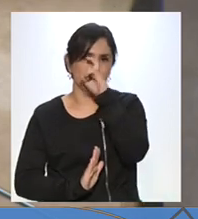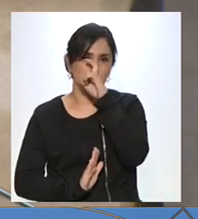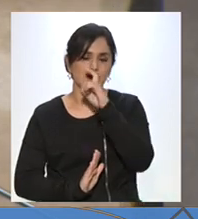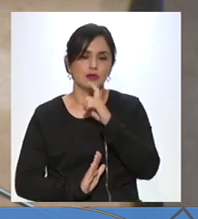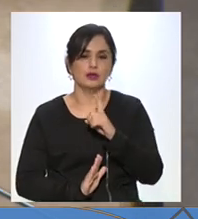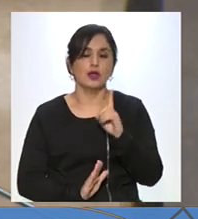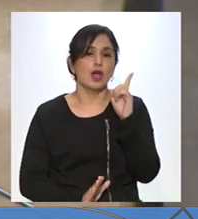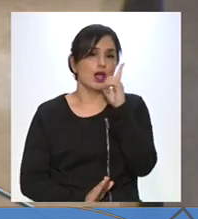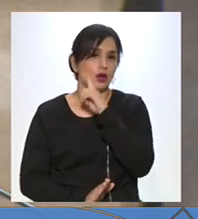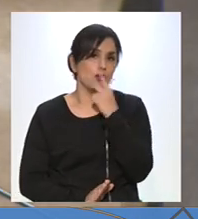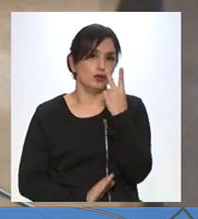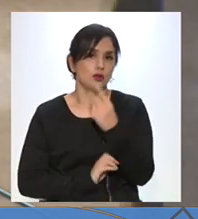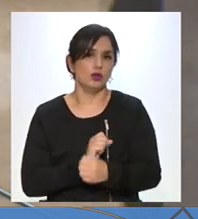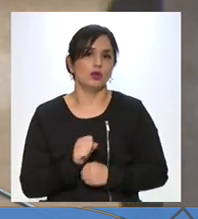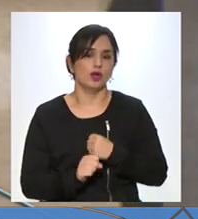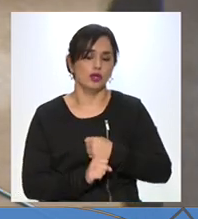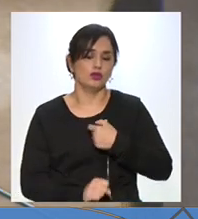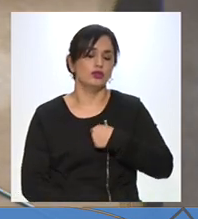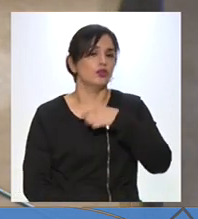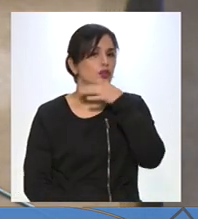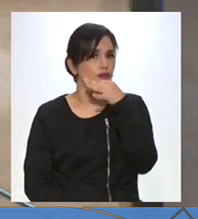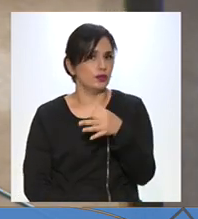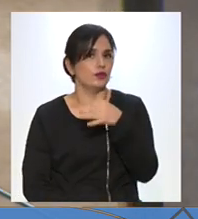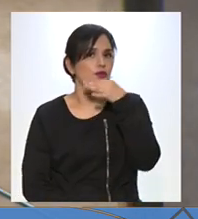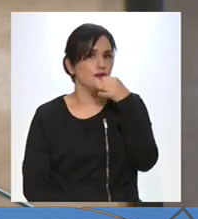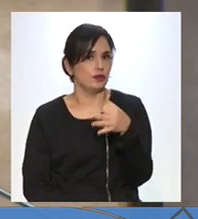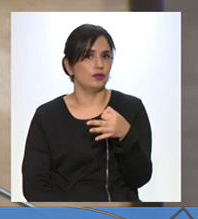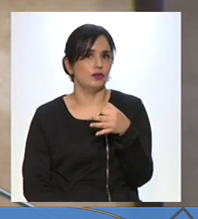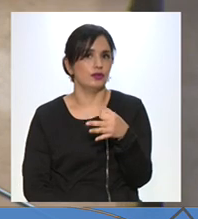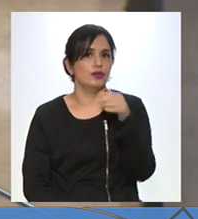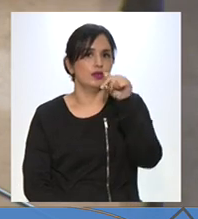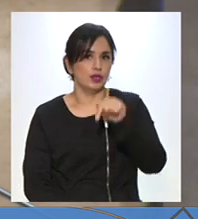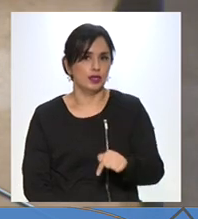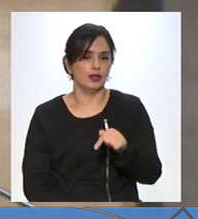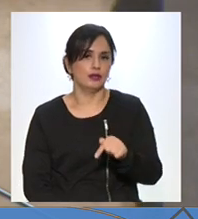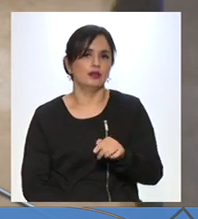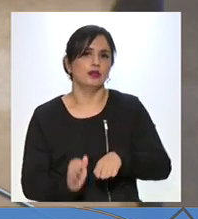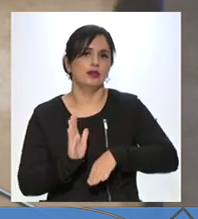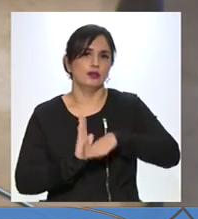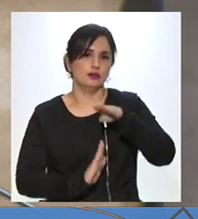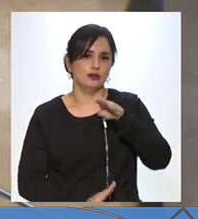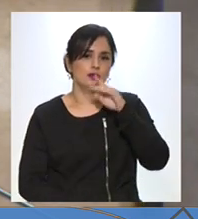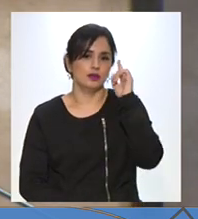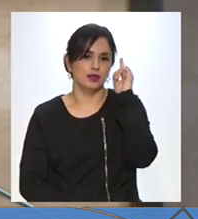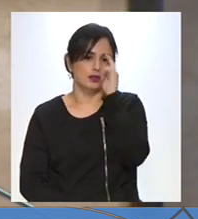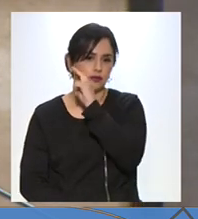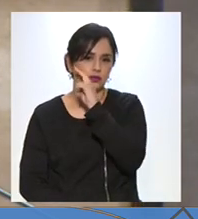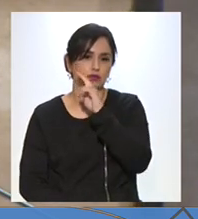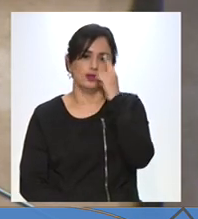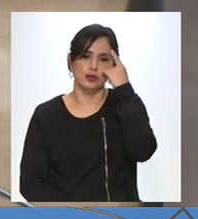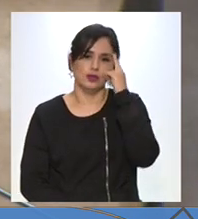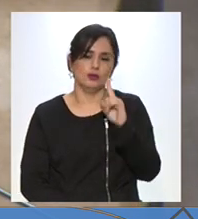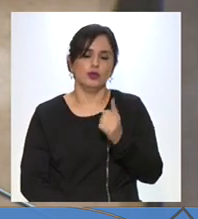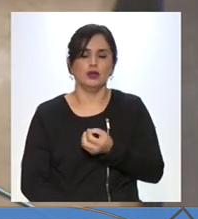en los últimos dos años yo he ido diciendo en cada IBOM que este es el informe más complejo, pero